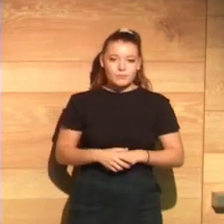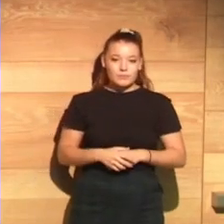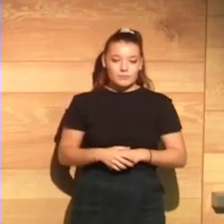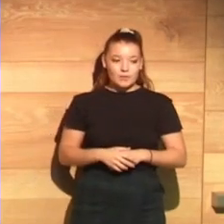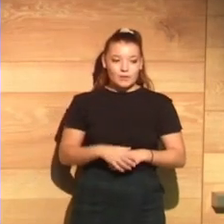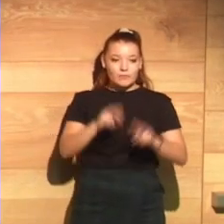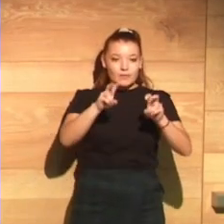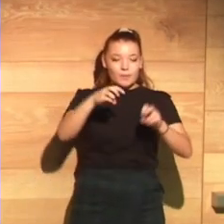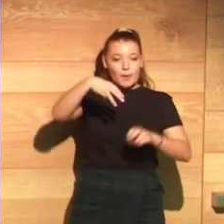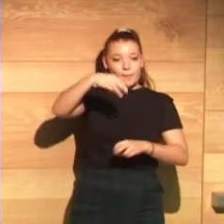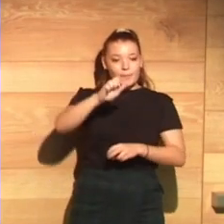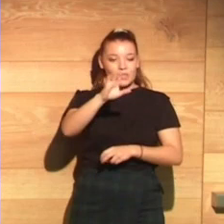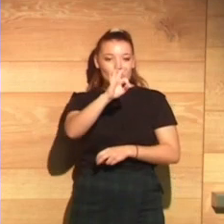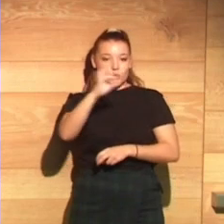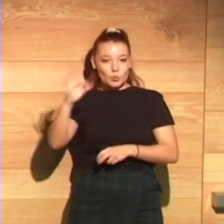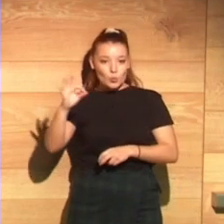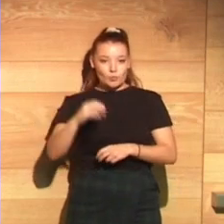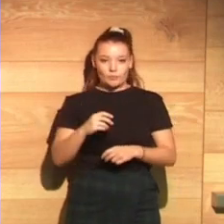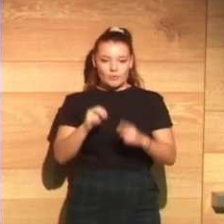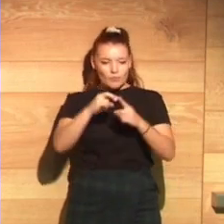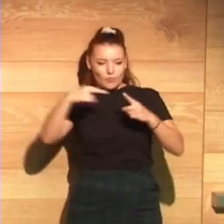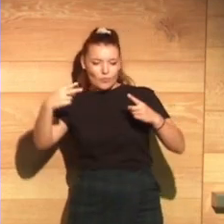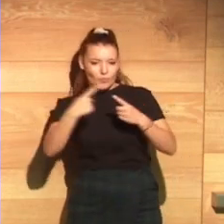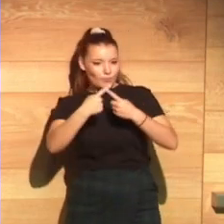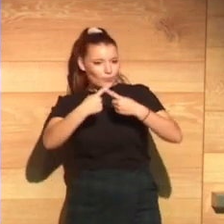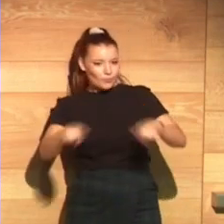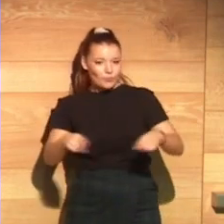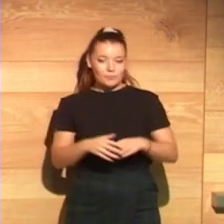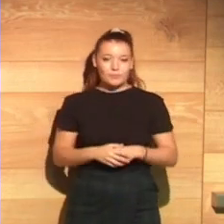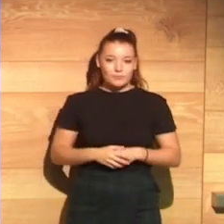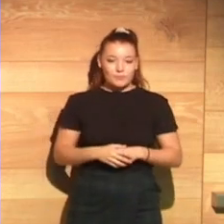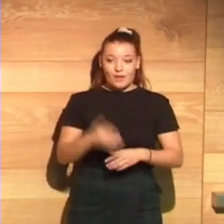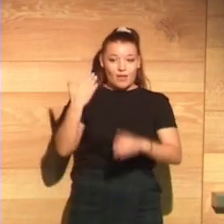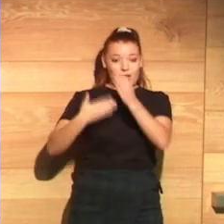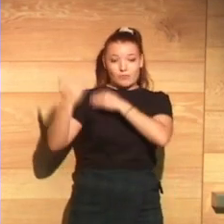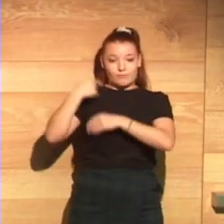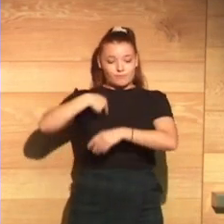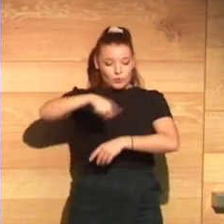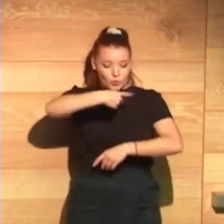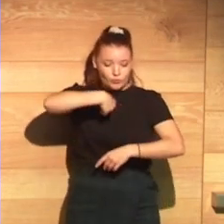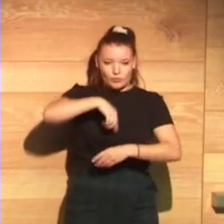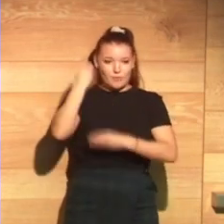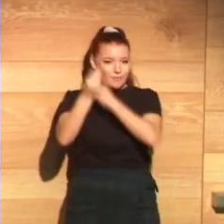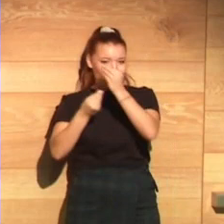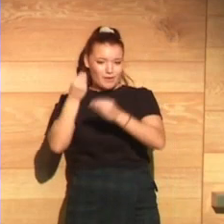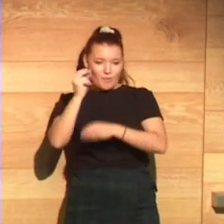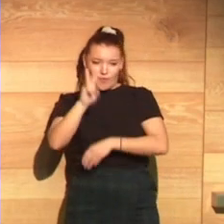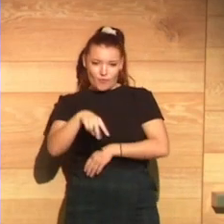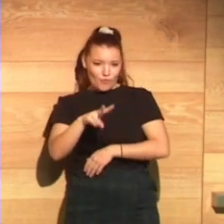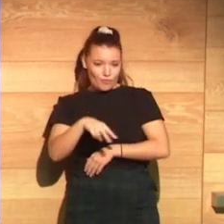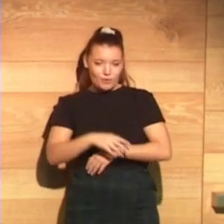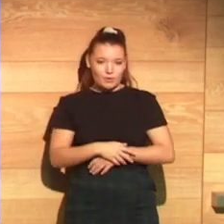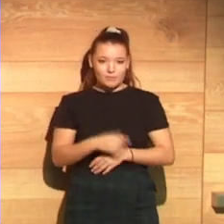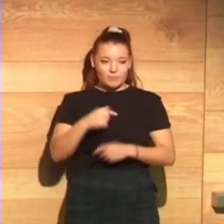el Me Too, todas estas cosas, para cambiar la mirada de un mito en el que yo creo que hace unos años no pensábamos que fuéramos a